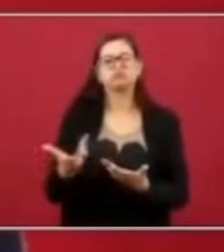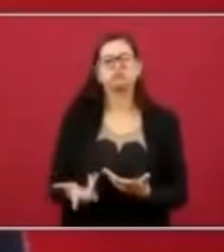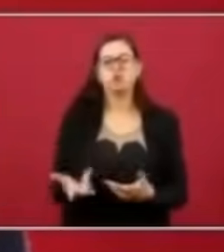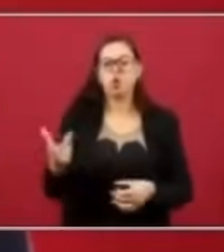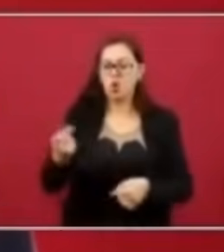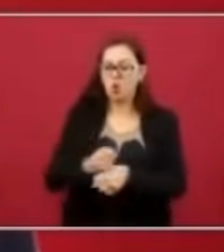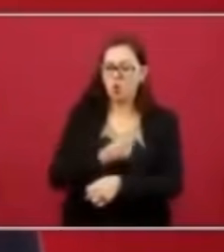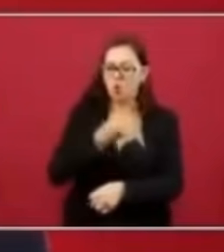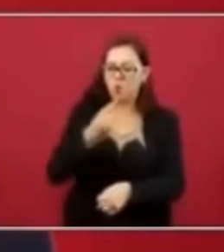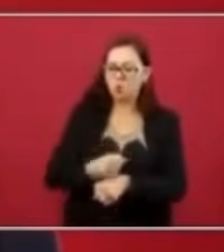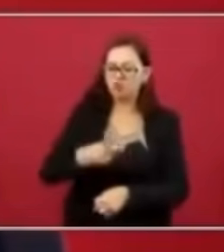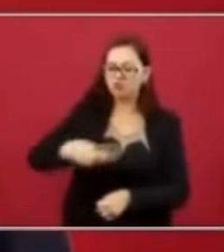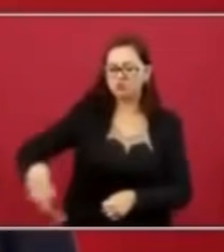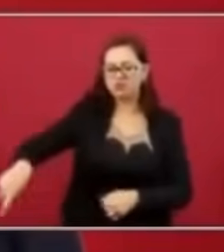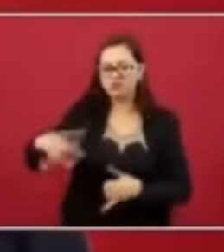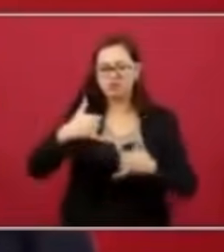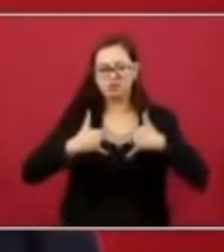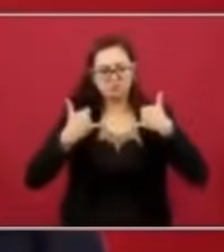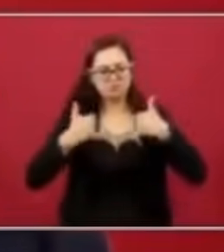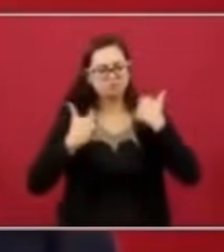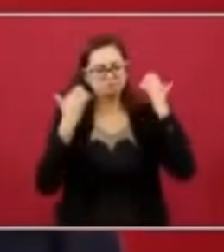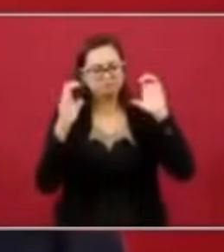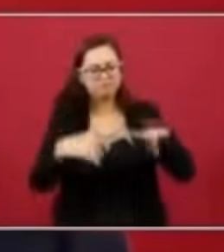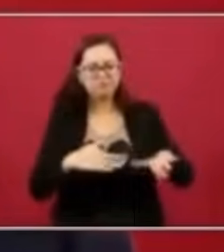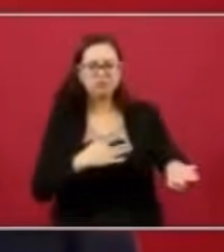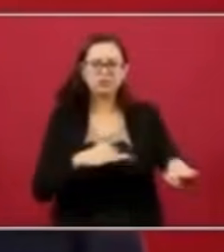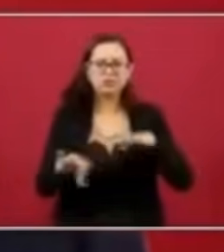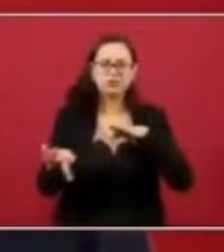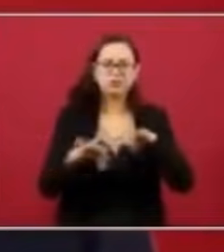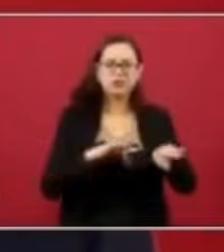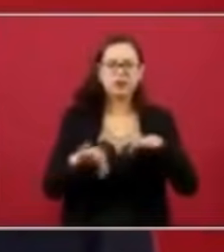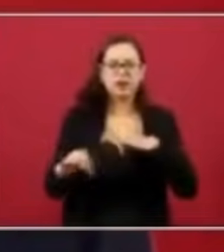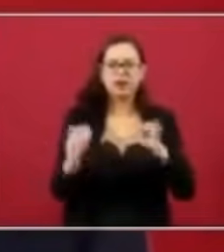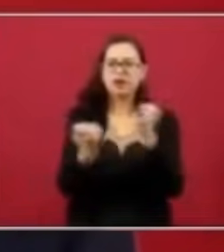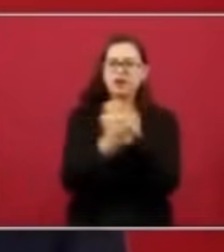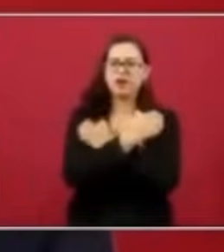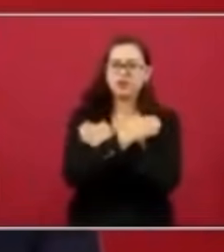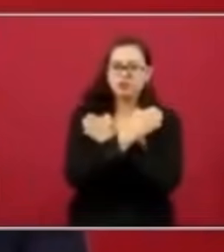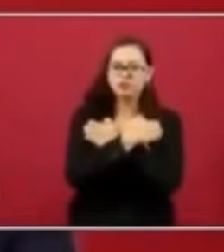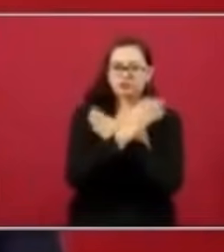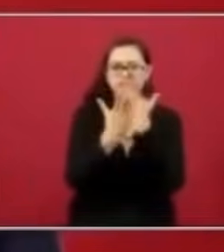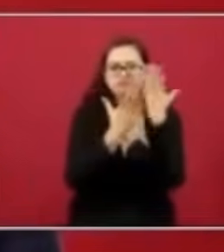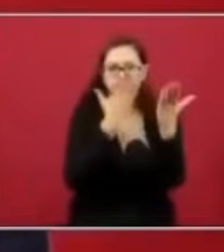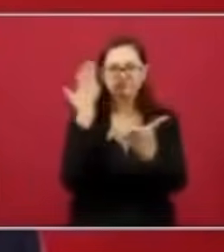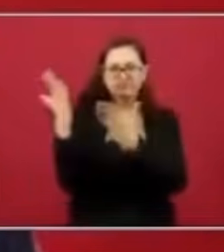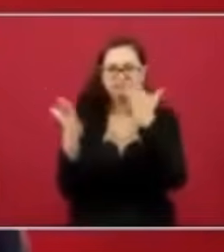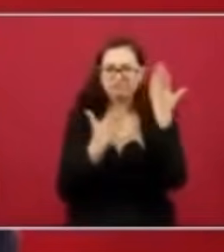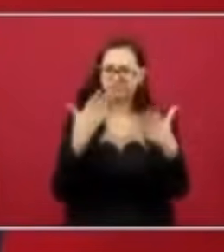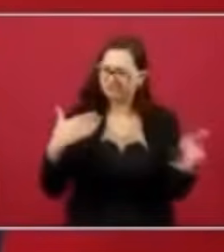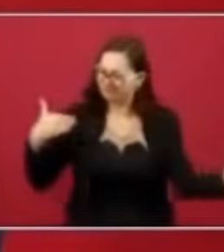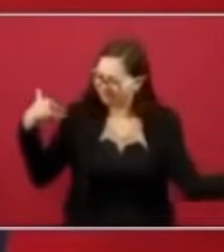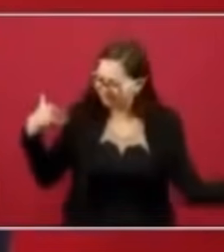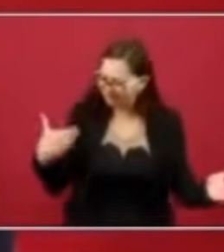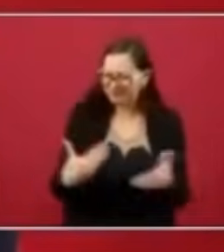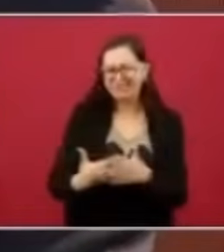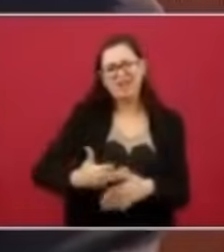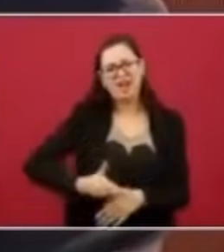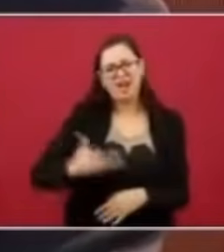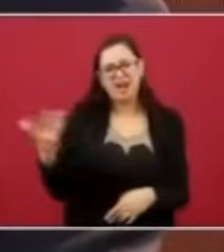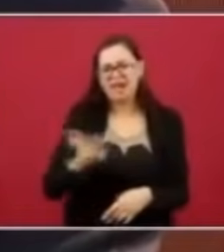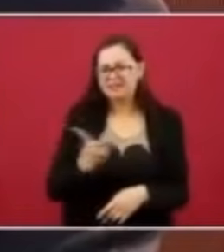dar oportunidades a los jóvenes de trabajo, de educación. En eso estamos. Eso